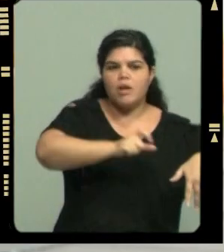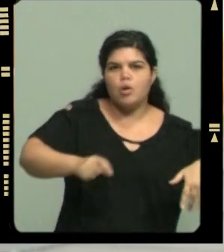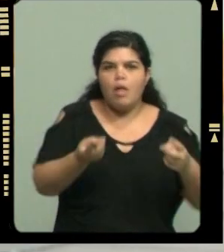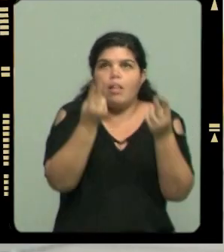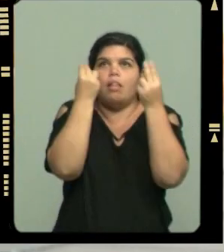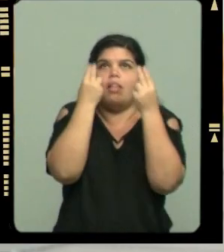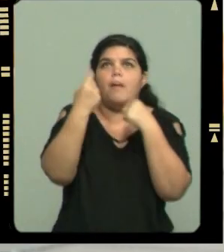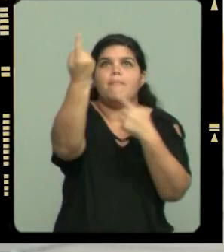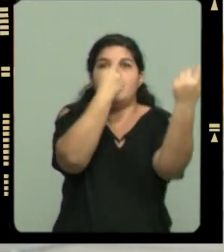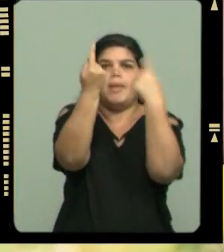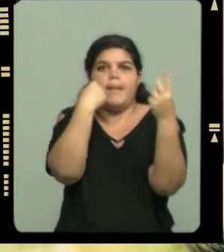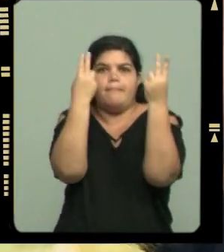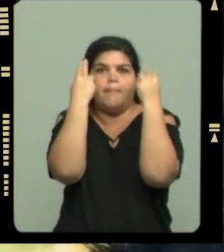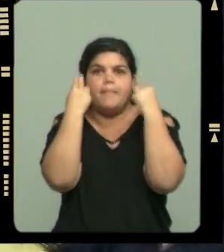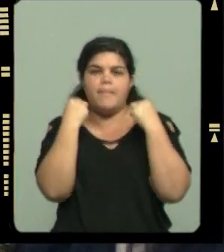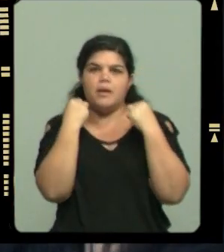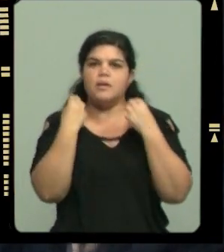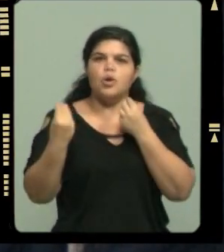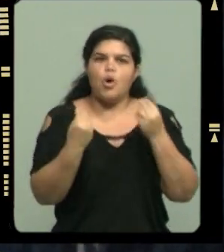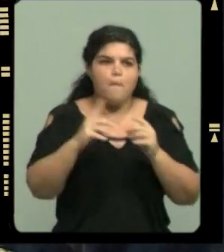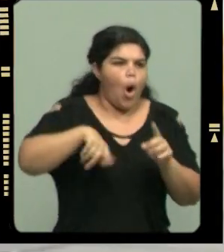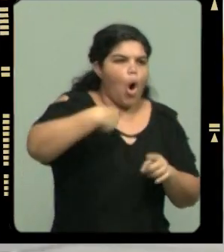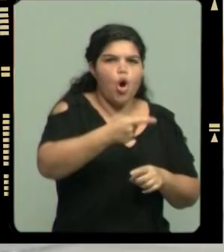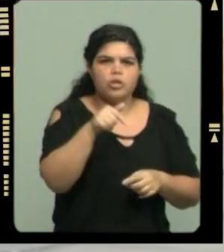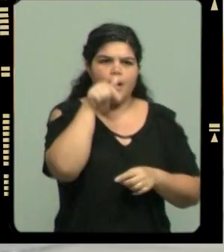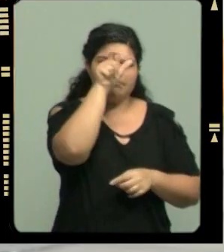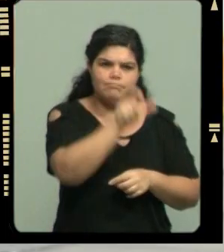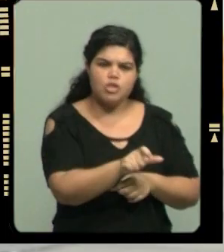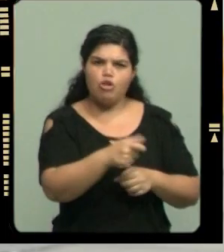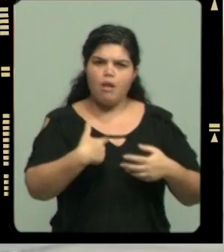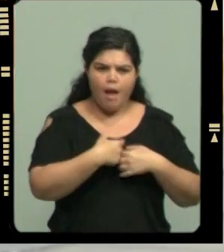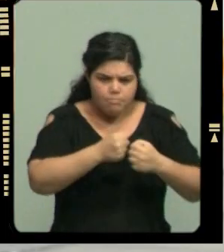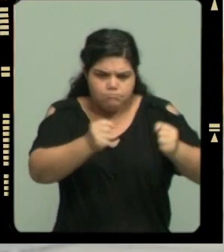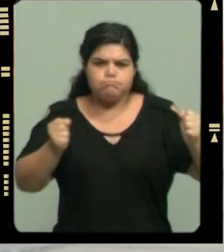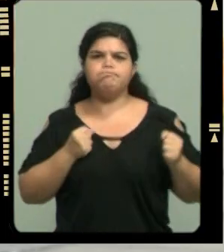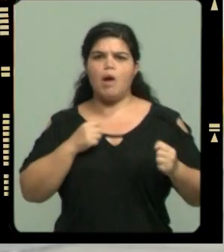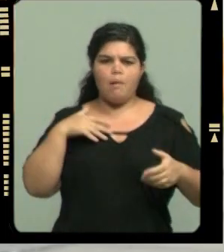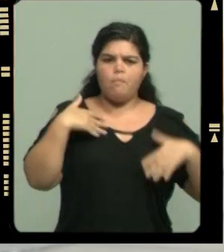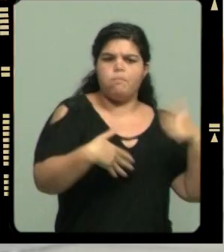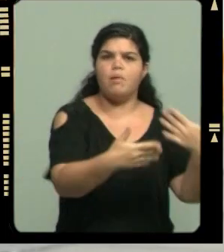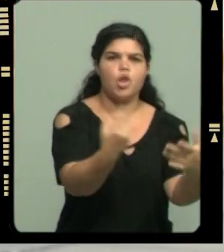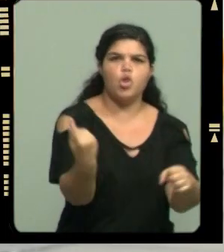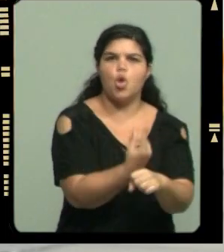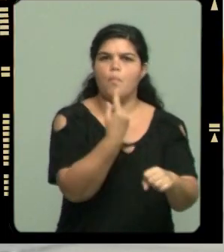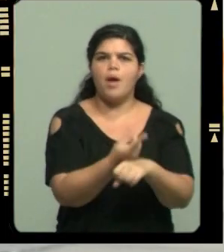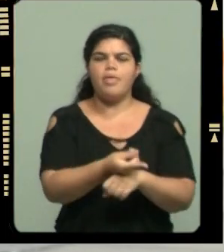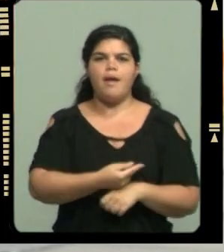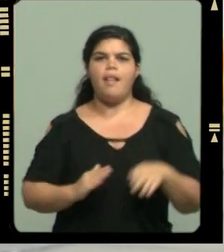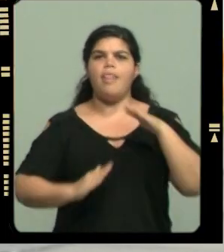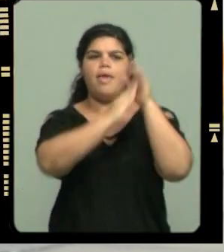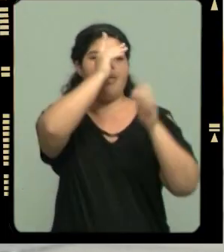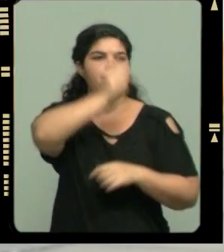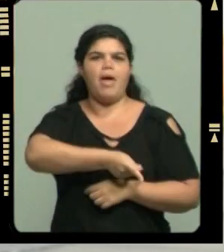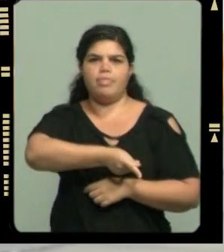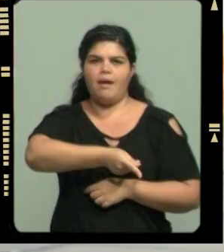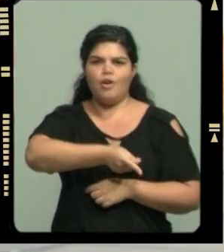que era ese liderazgo, incluso tal vez no permitiendo que otros pudieran crecer. ¿Cómo se puede hacer para esa resistencia